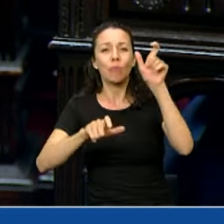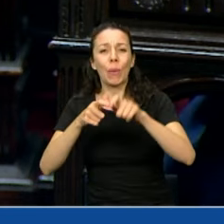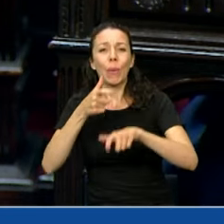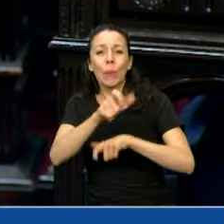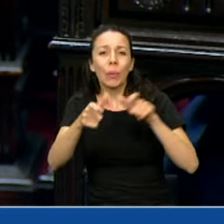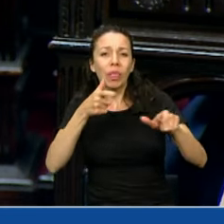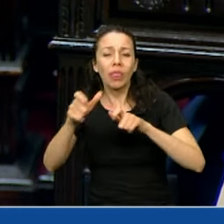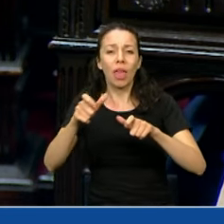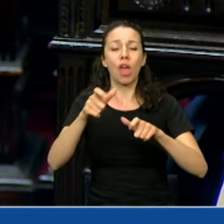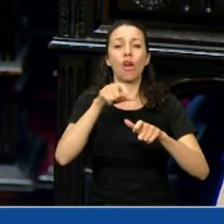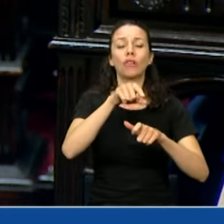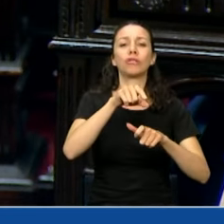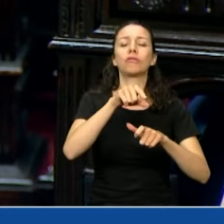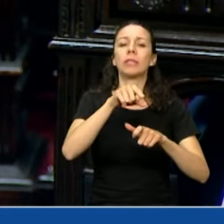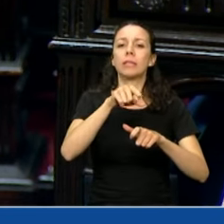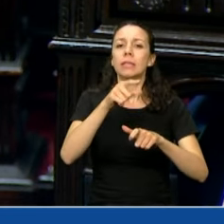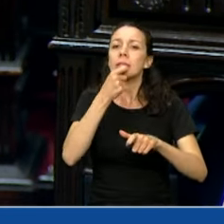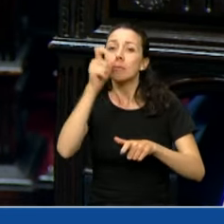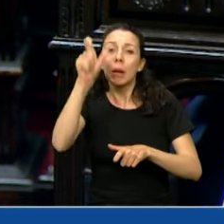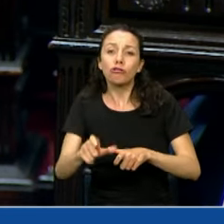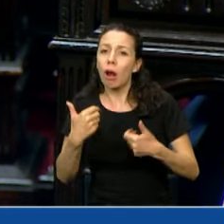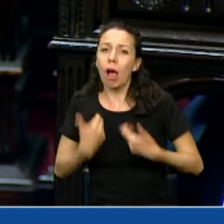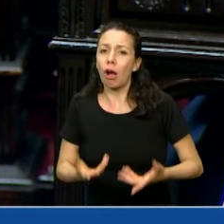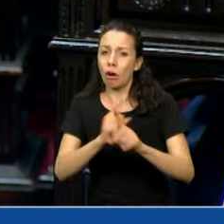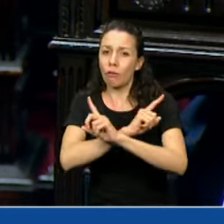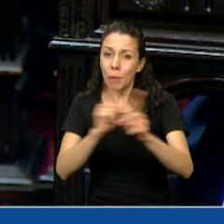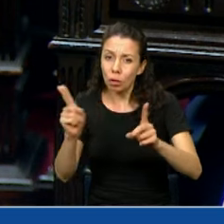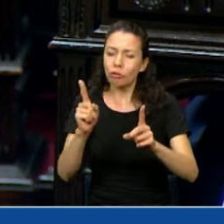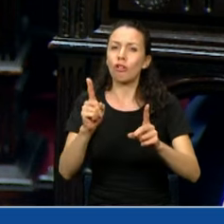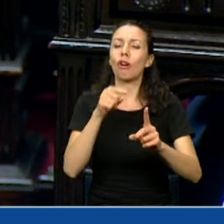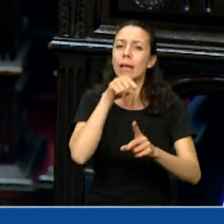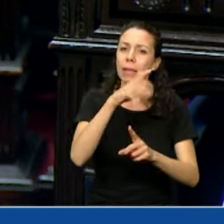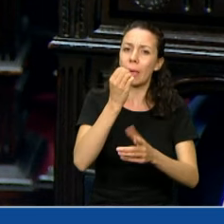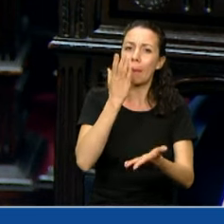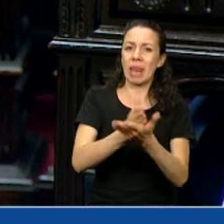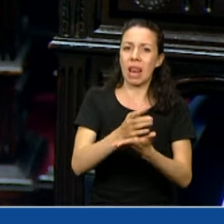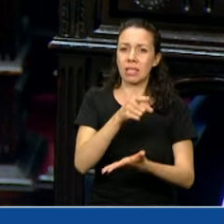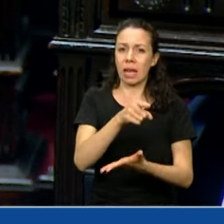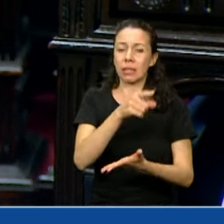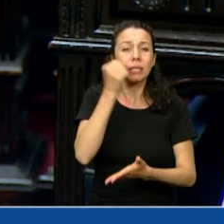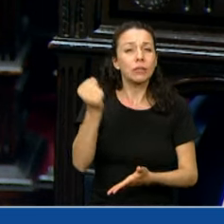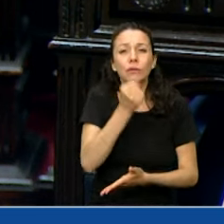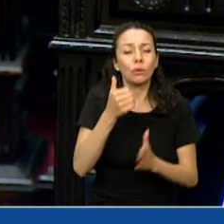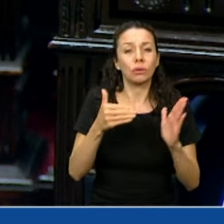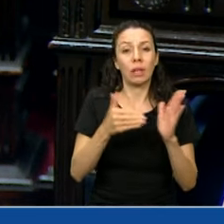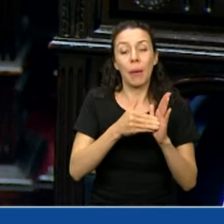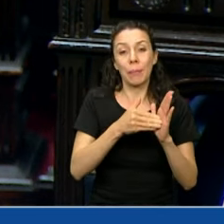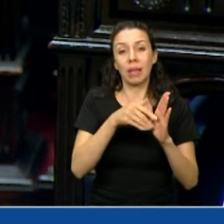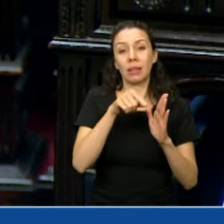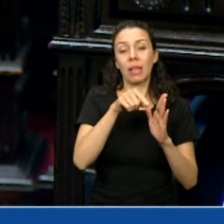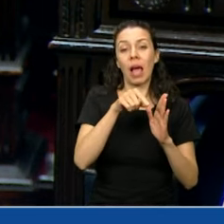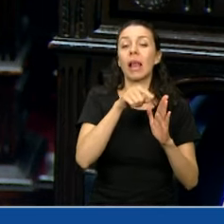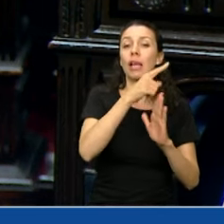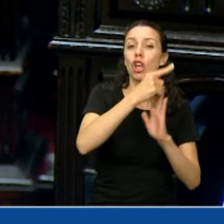creemos y y estoy yo convencida que es un pendiente fundamental para poder junto con este tipo de